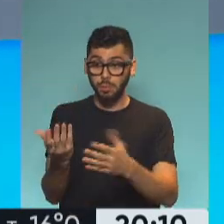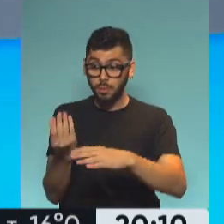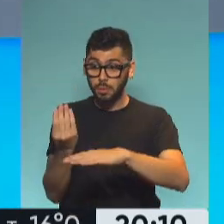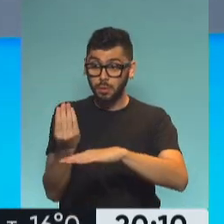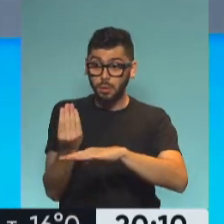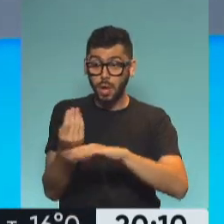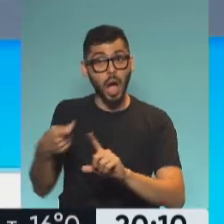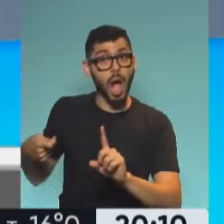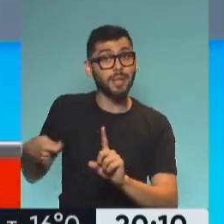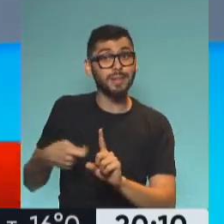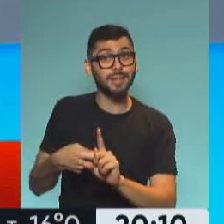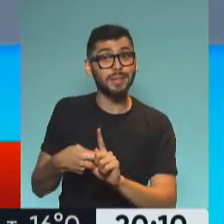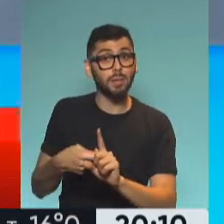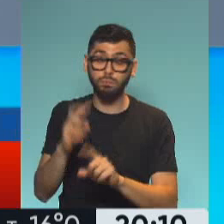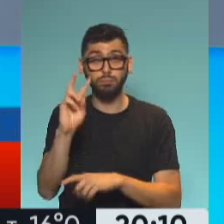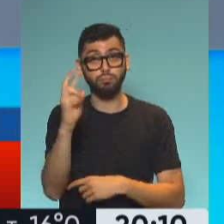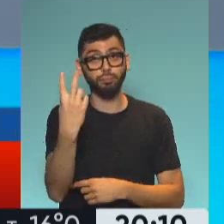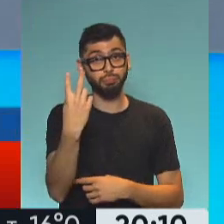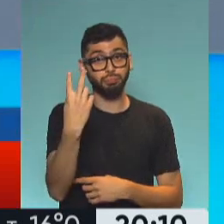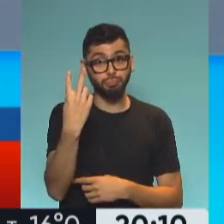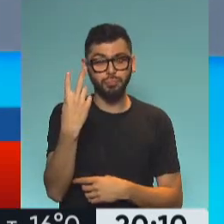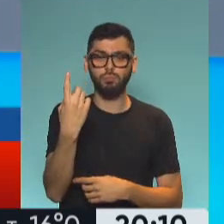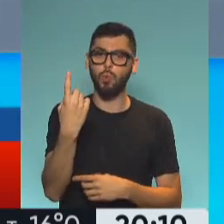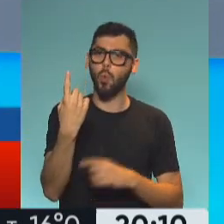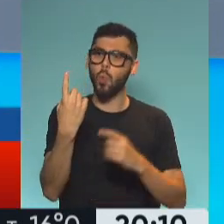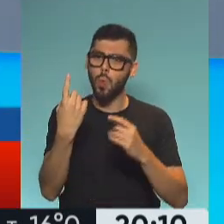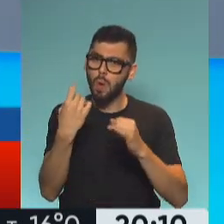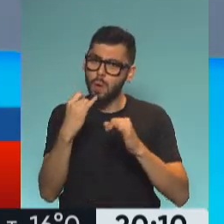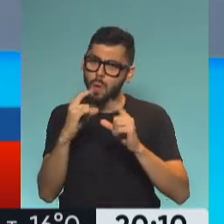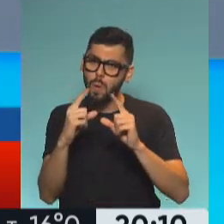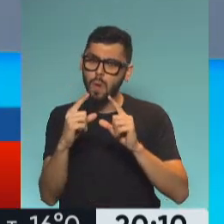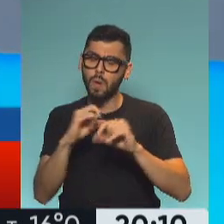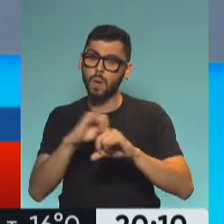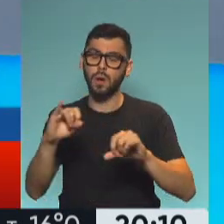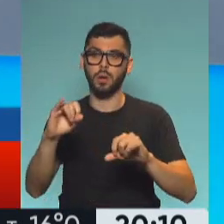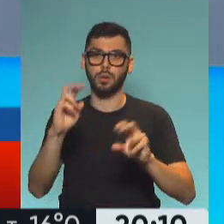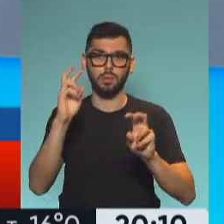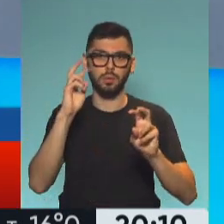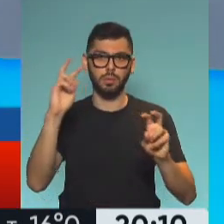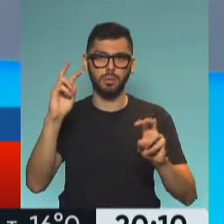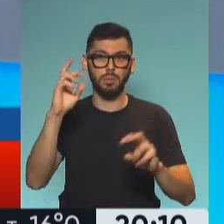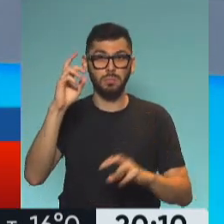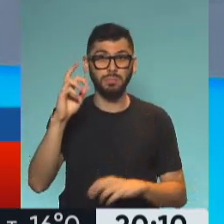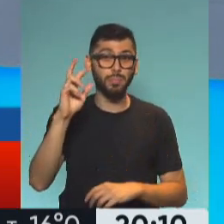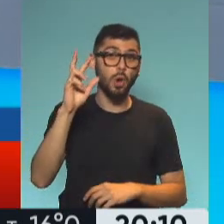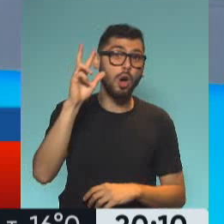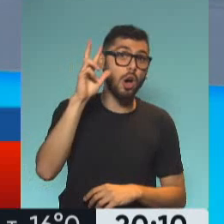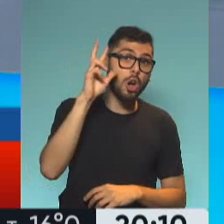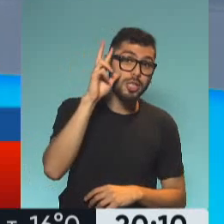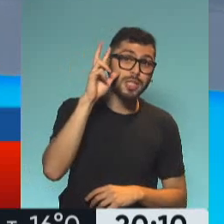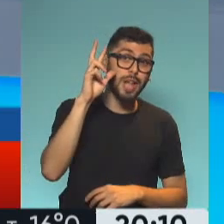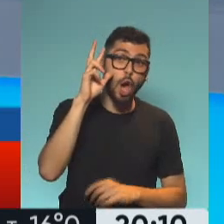campaña y hay un dato que realmente estremece nos sorprende nos alarma 88 políticos fueron asesinados